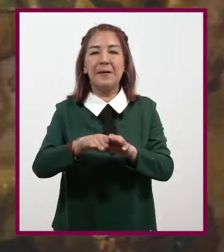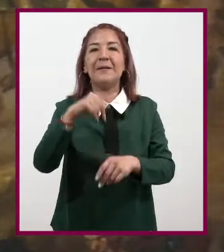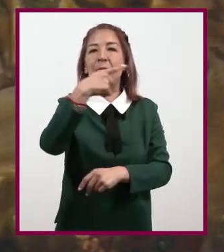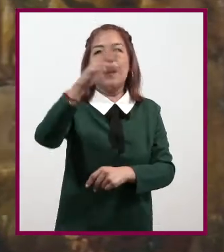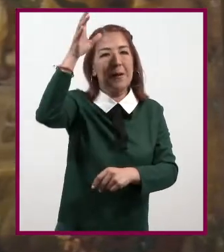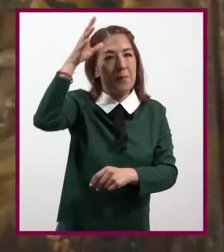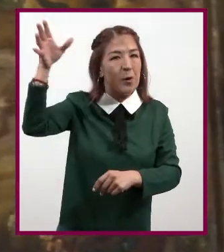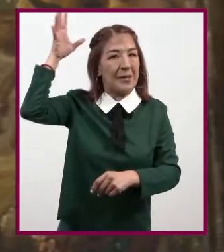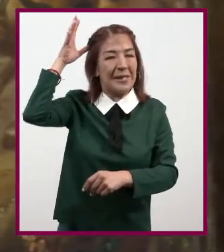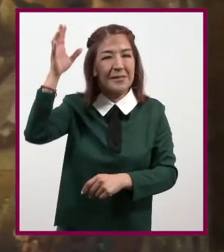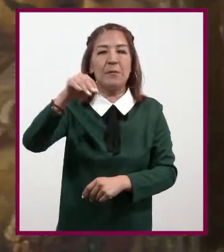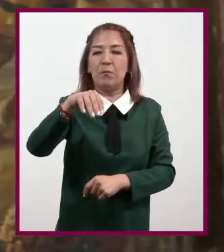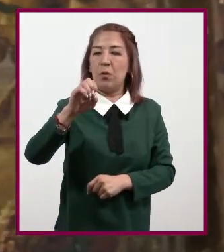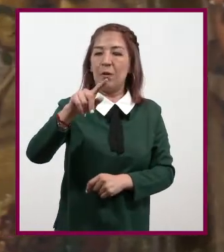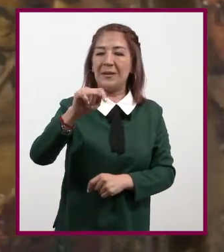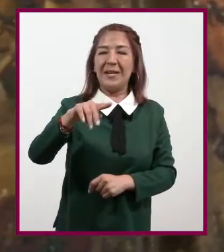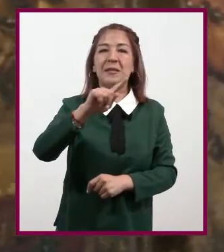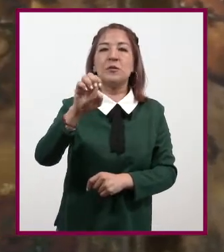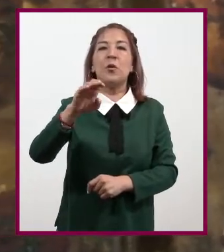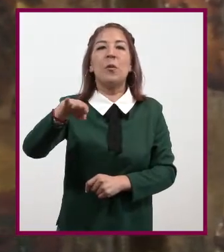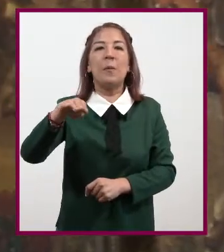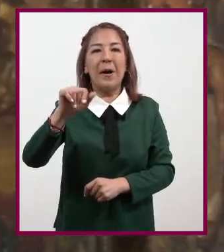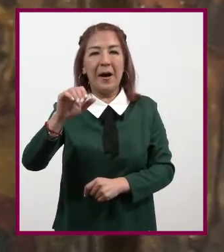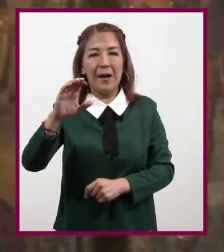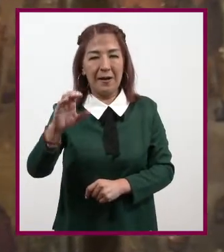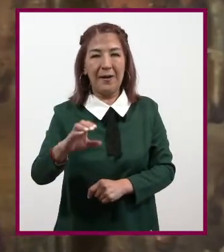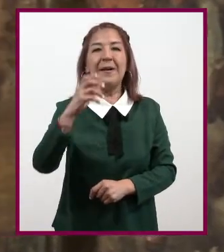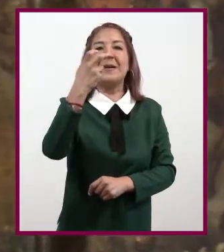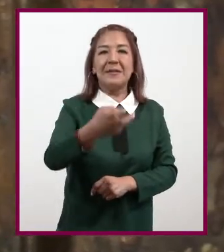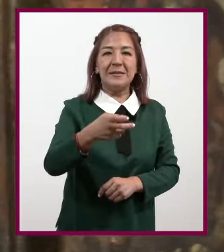Xoconostle pues con toda esta